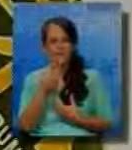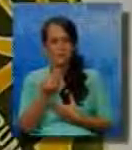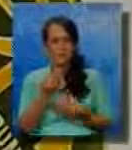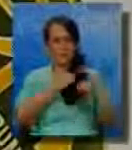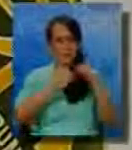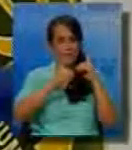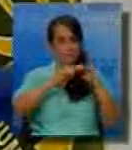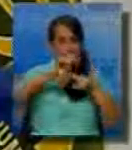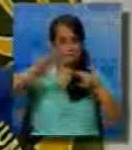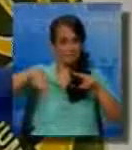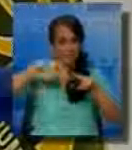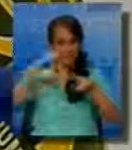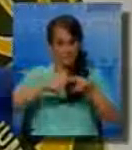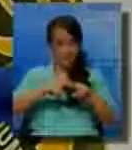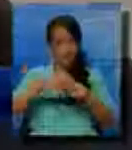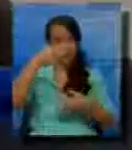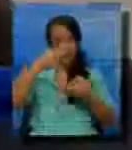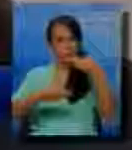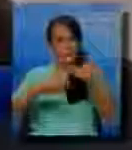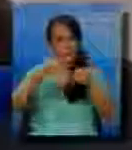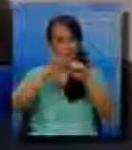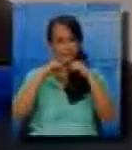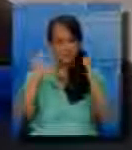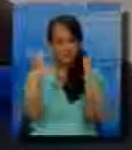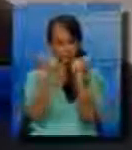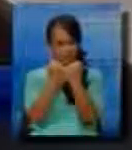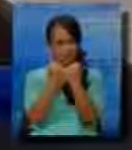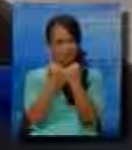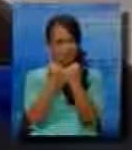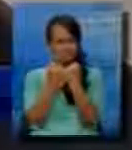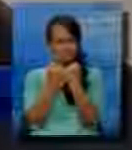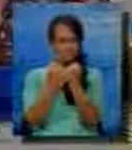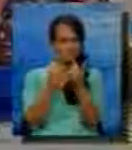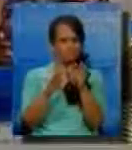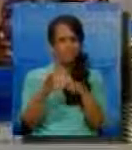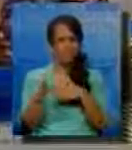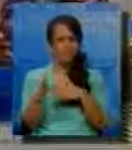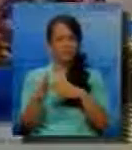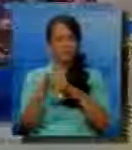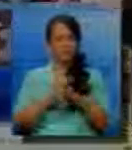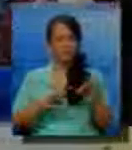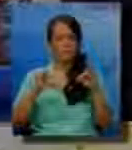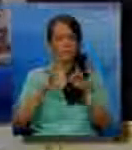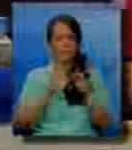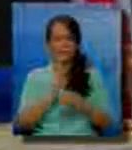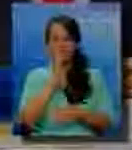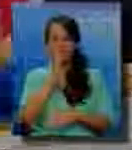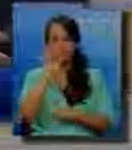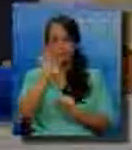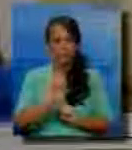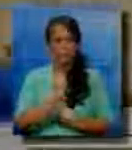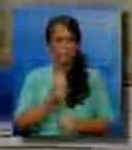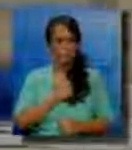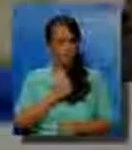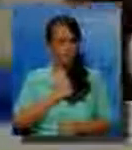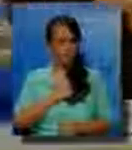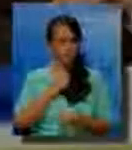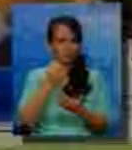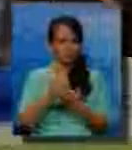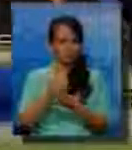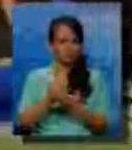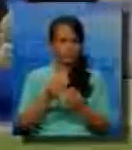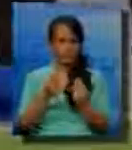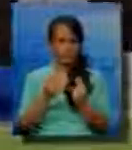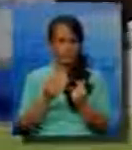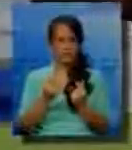diálogos nacionales por la equidad y justicia social, como la posibilidad de que cooperativas financieras puedan adquirir su personería jurídica en corto